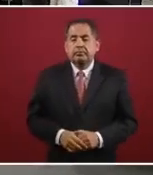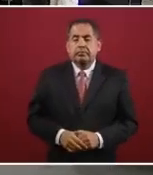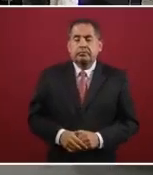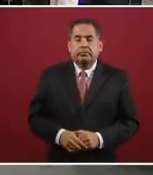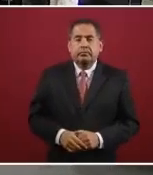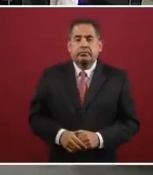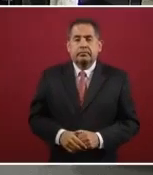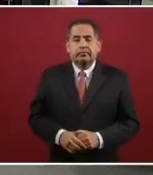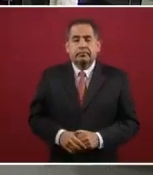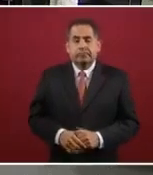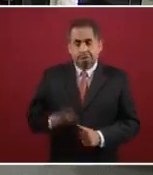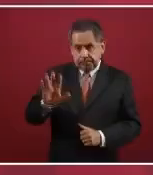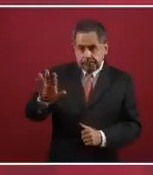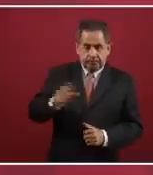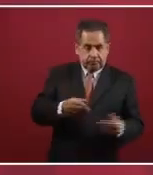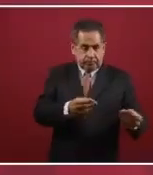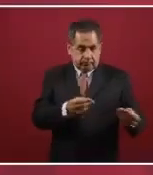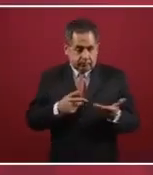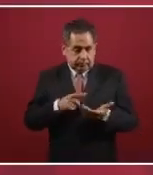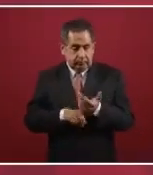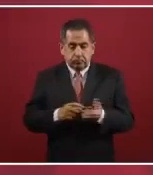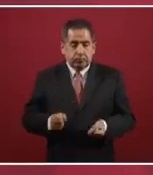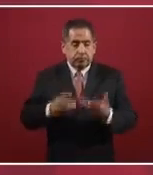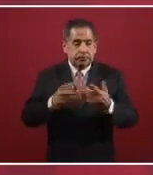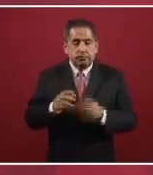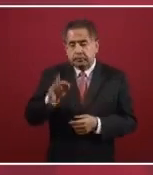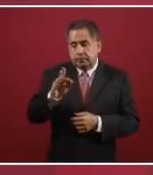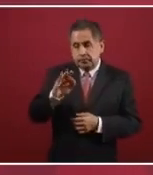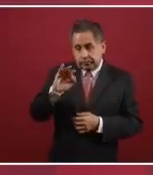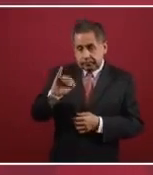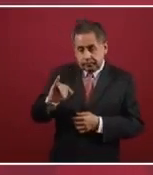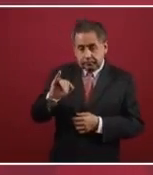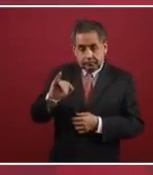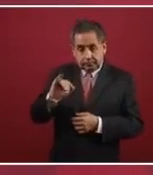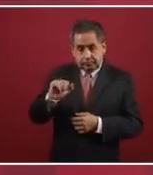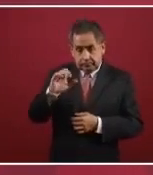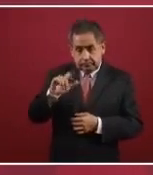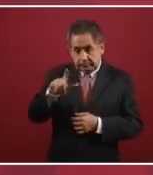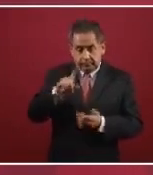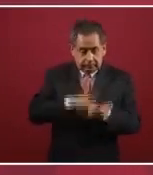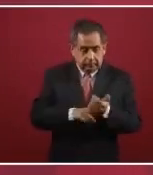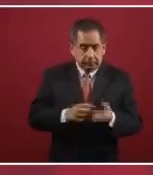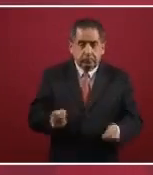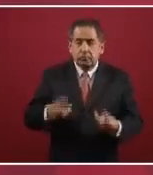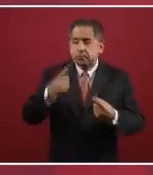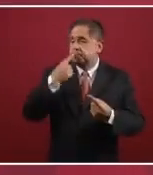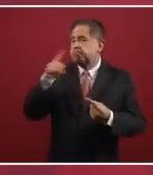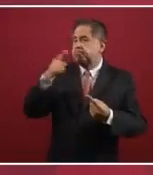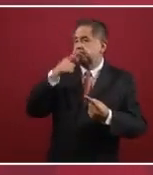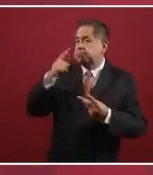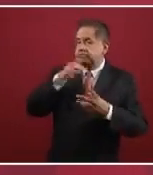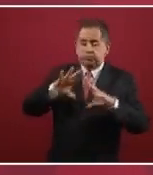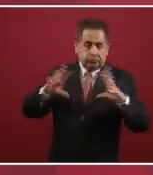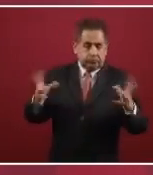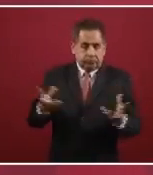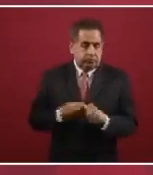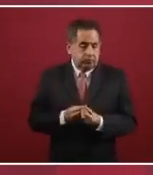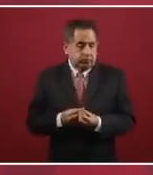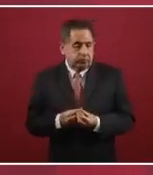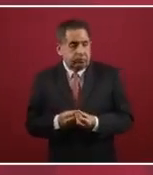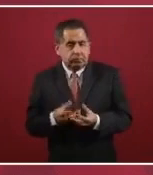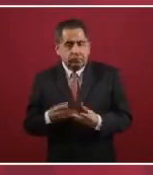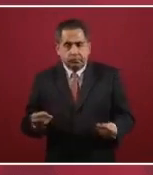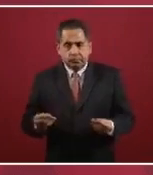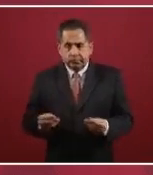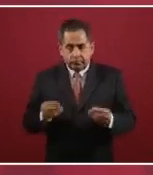los datos, estos datos están en manos de las fiscalías locales y de la Fiscalía General de la República, las denuncias por desaparición. Estamos no solamente en